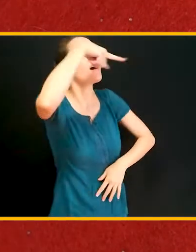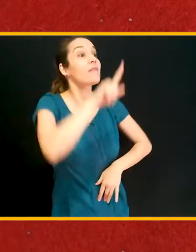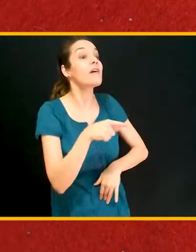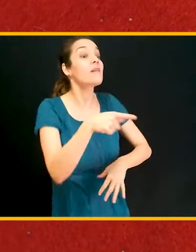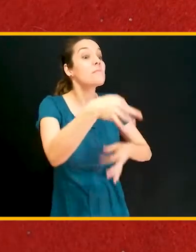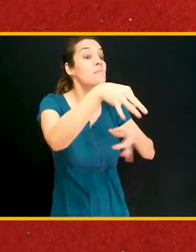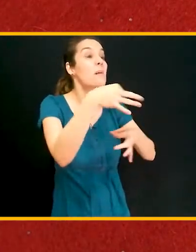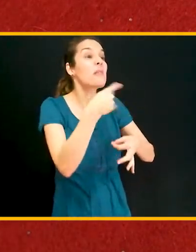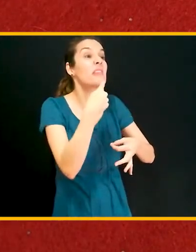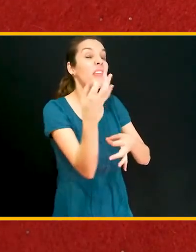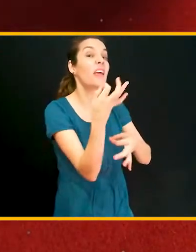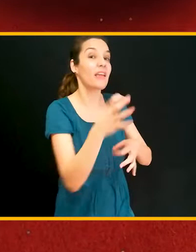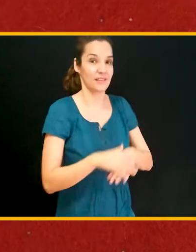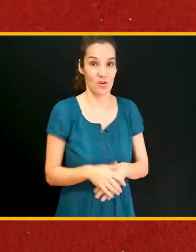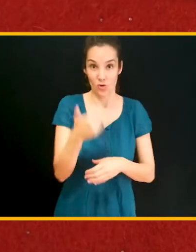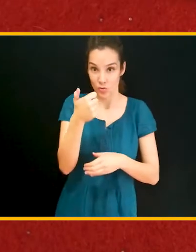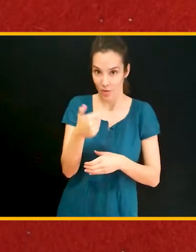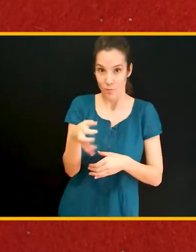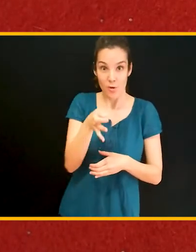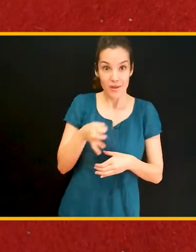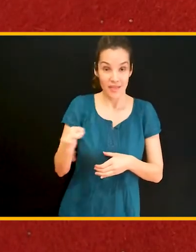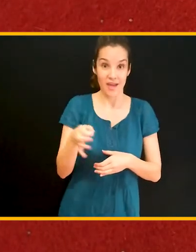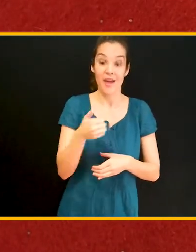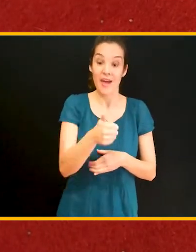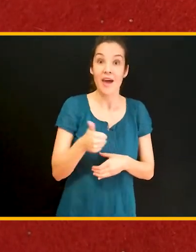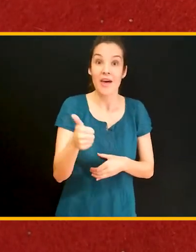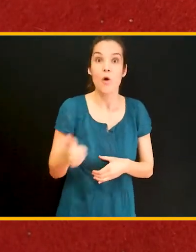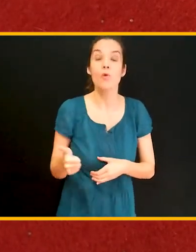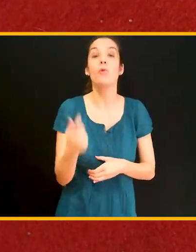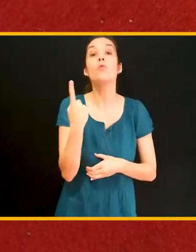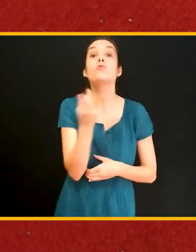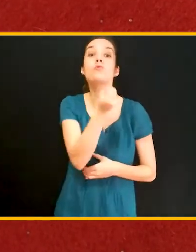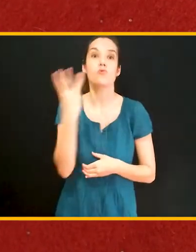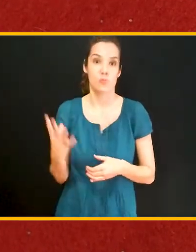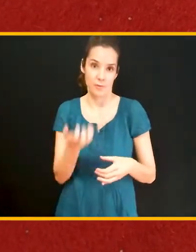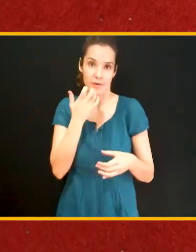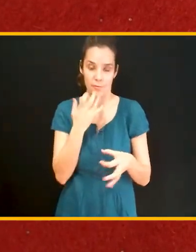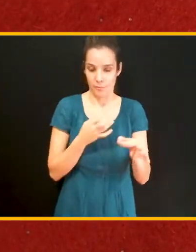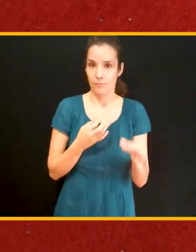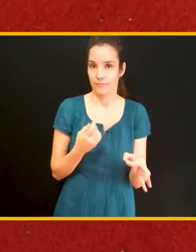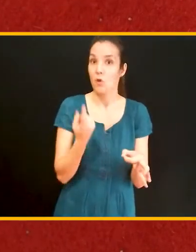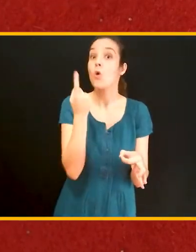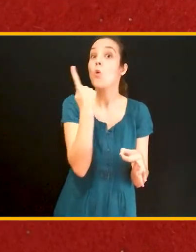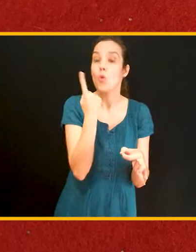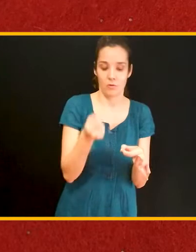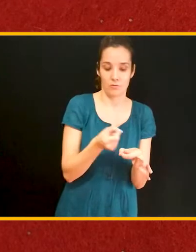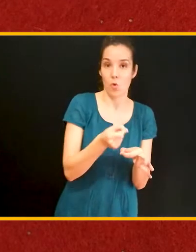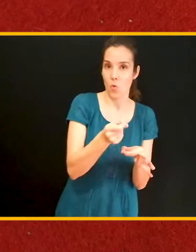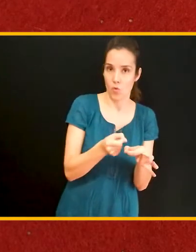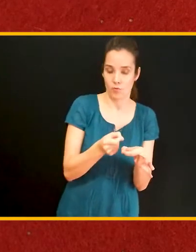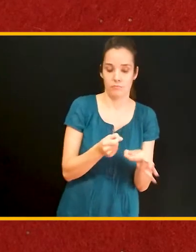el rotulador vamos a pintar en cada una de las monedas un número. Por ejemplo, aquí vamos a poner el 1. Vamos a